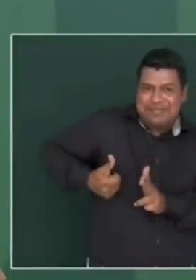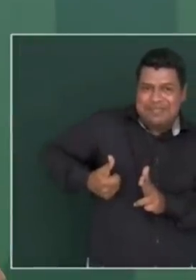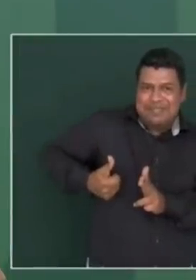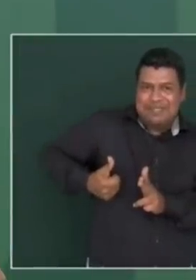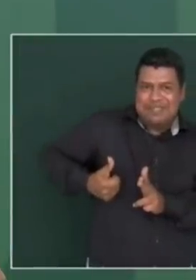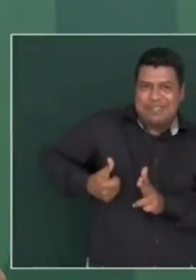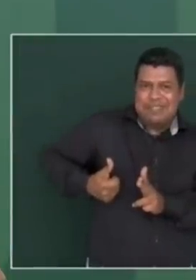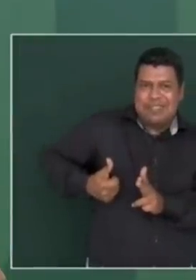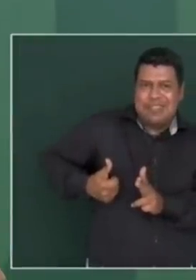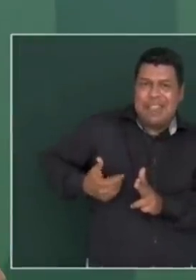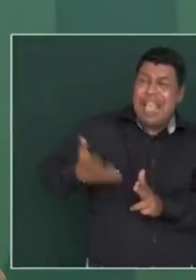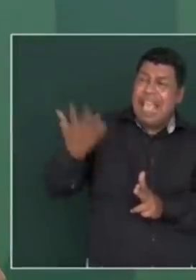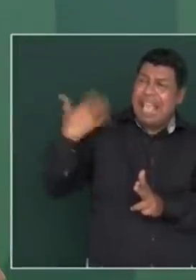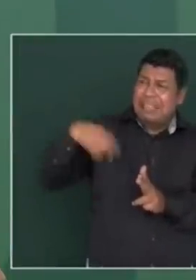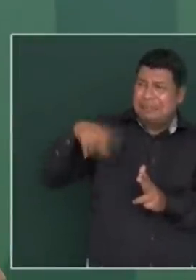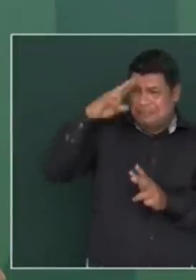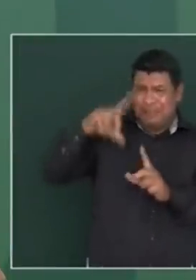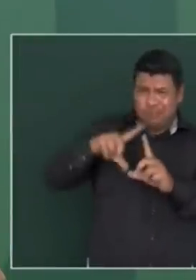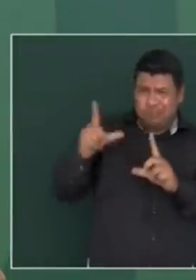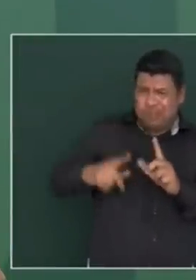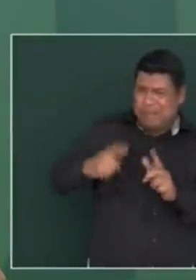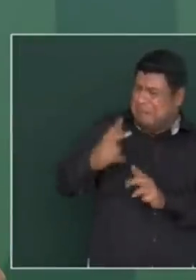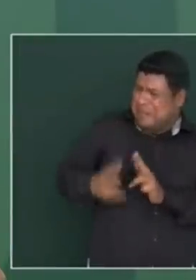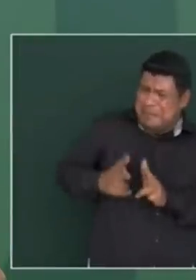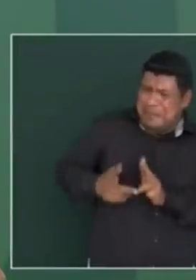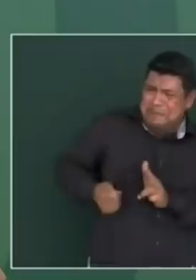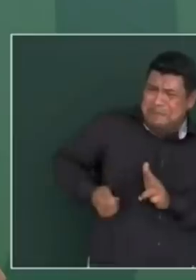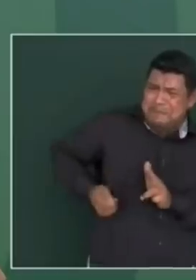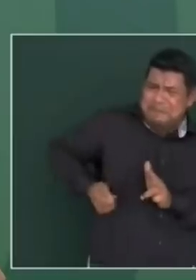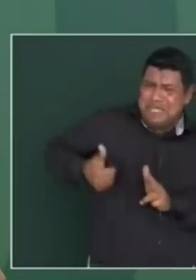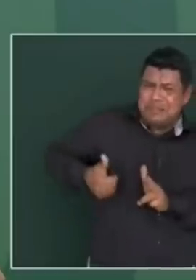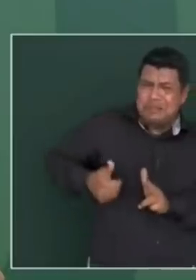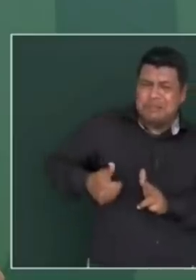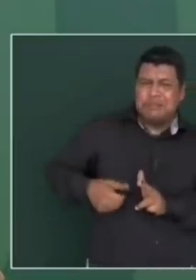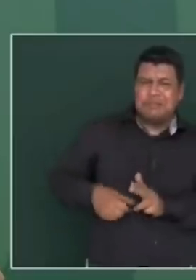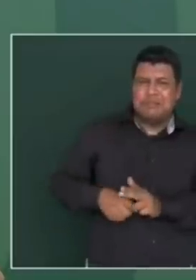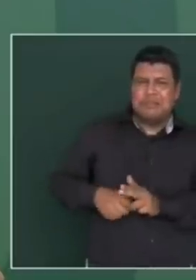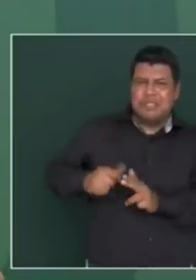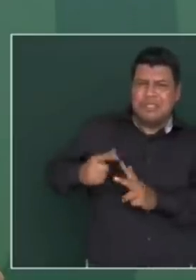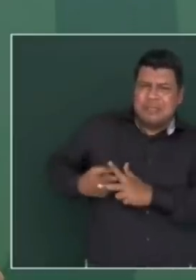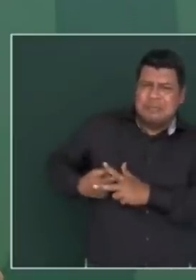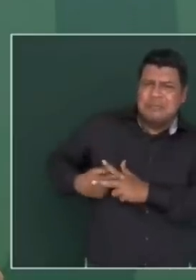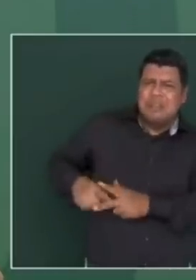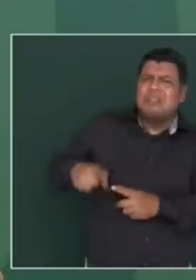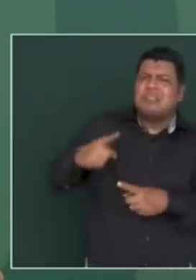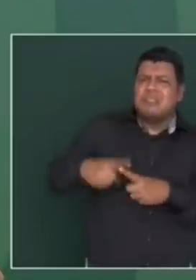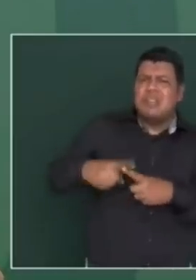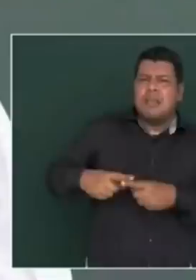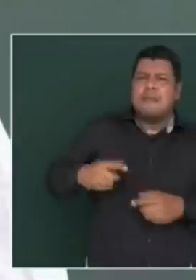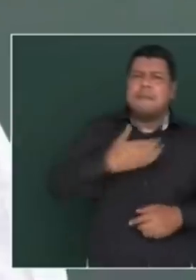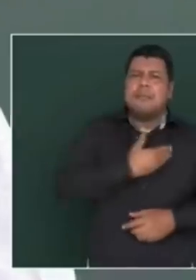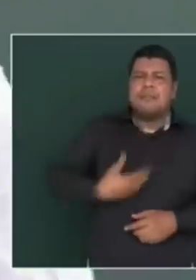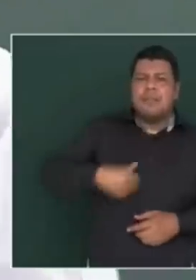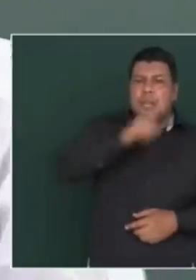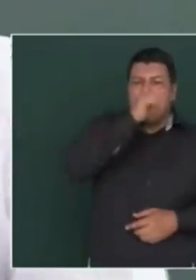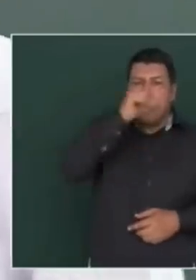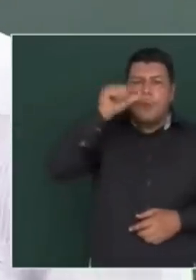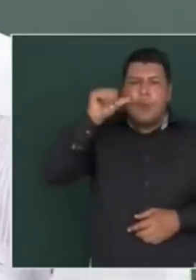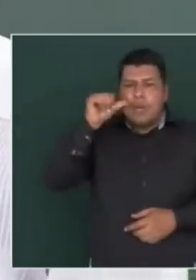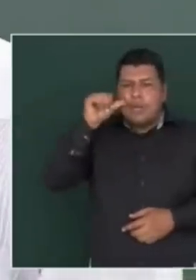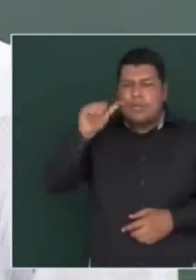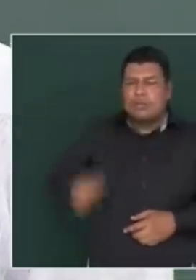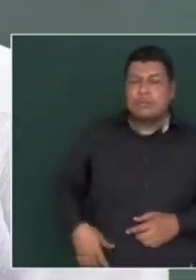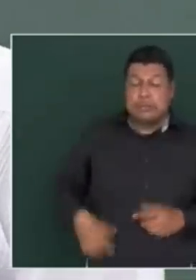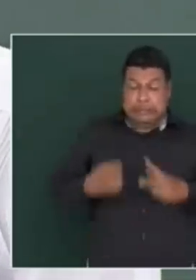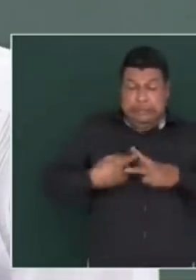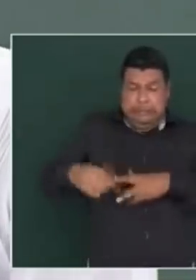que hubo en México, el ferrocarril que empezó el presidente Juárez y lo terminó el